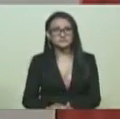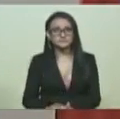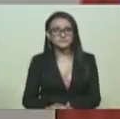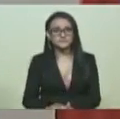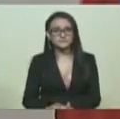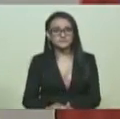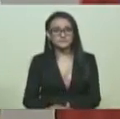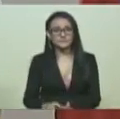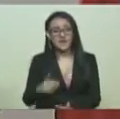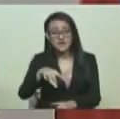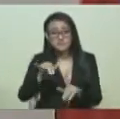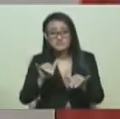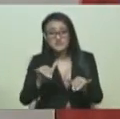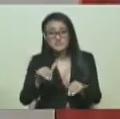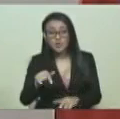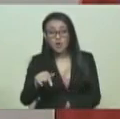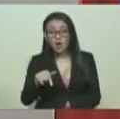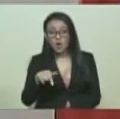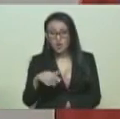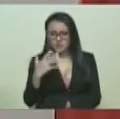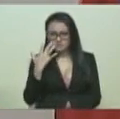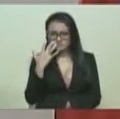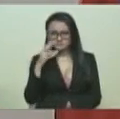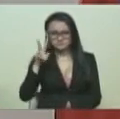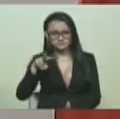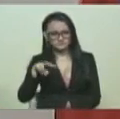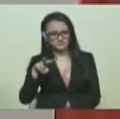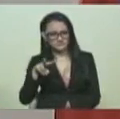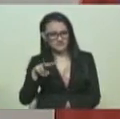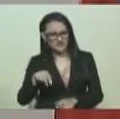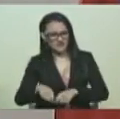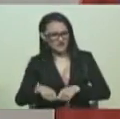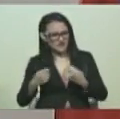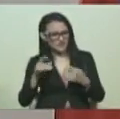gente hoy los ve con los ojos de la traición,